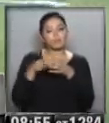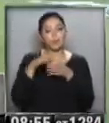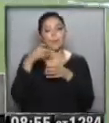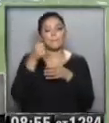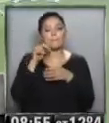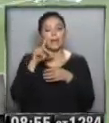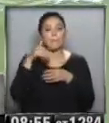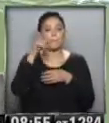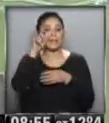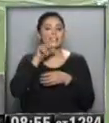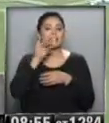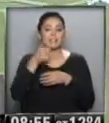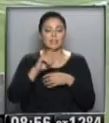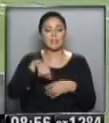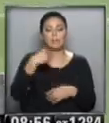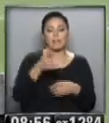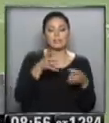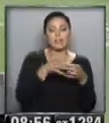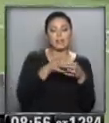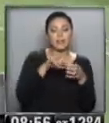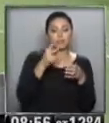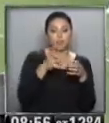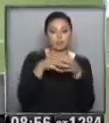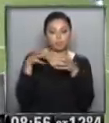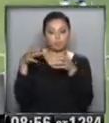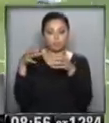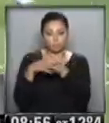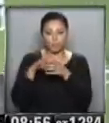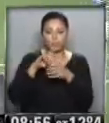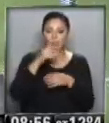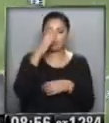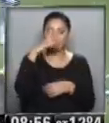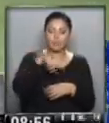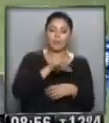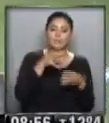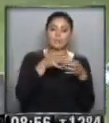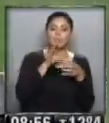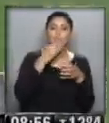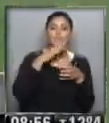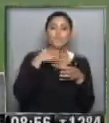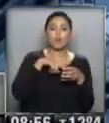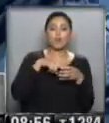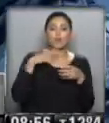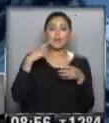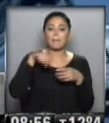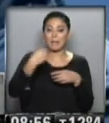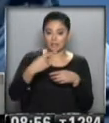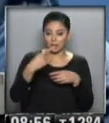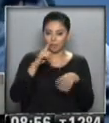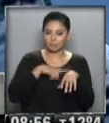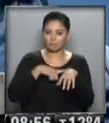Huracán. Mañana, Gremio Independiente Santa Fe de Colombia, Boca con Corinthians en la Bombonera. Esto será mañana a